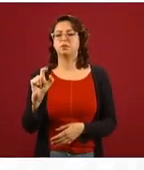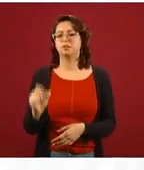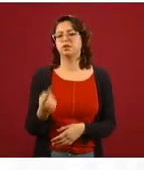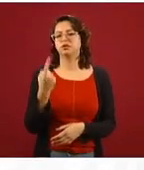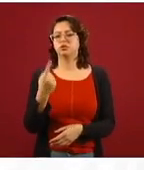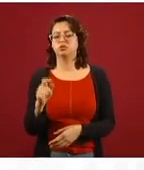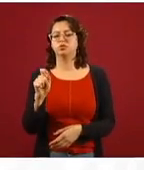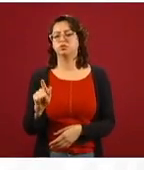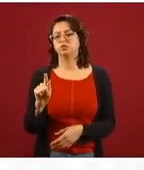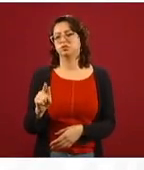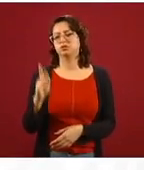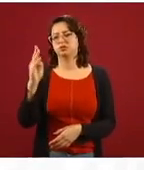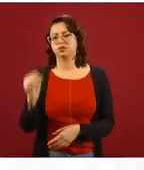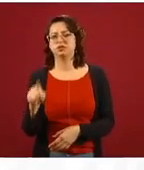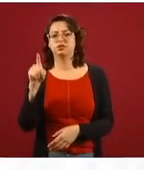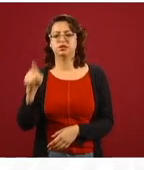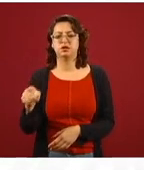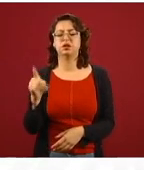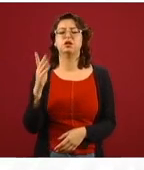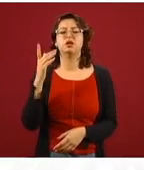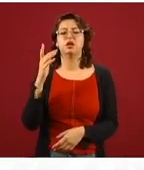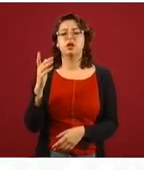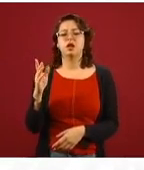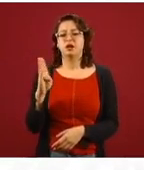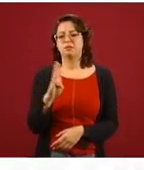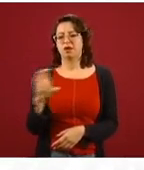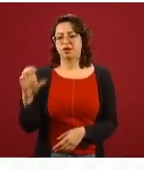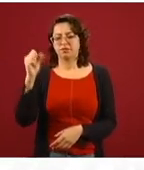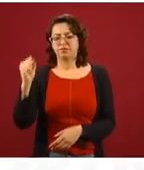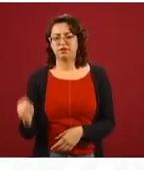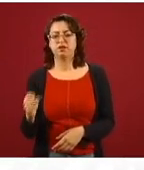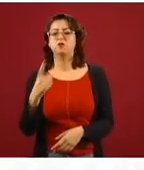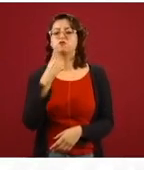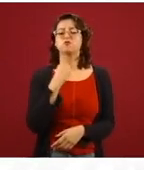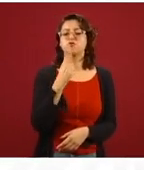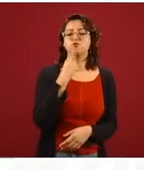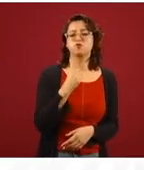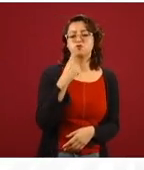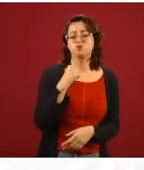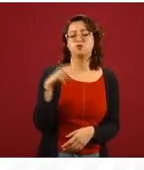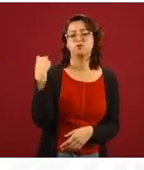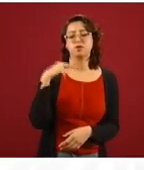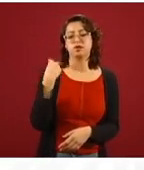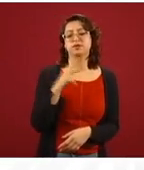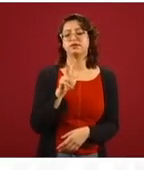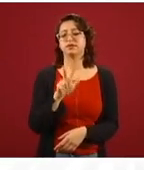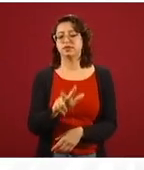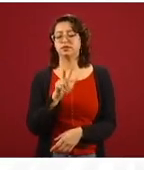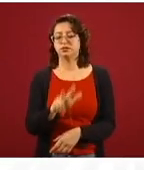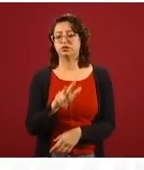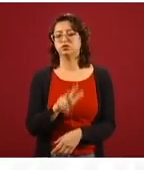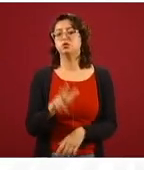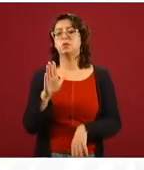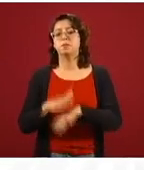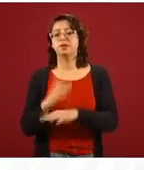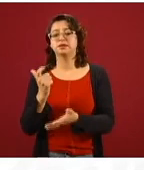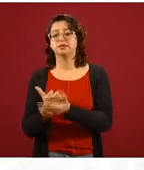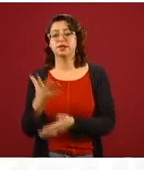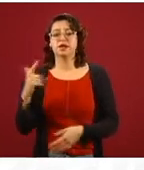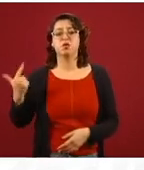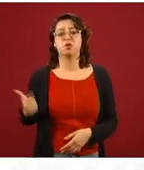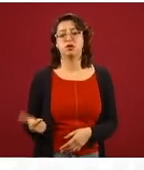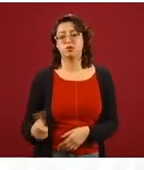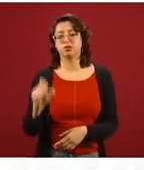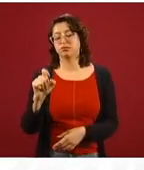21.79 en Los Cabos, Baja California. Para la Premium, 18 pesos con un centavo en Veracruz, Veracruz, la más barata. La más cara, 23.29 en